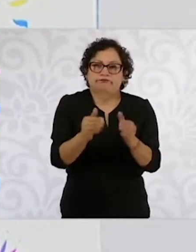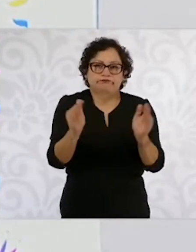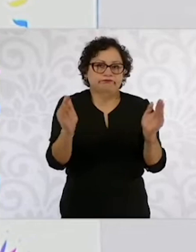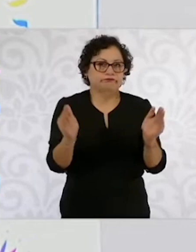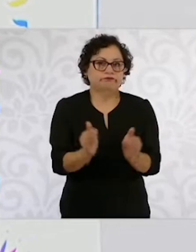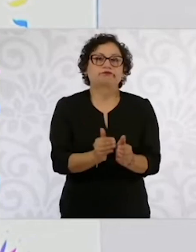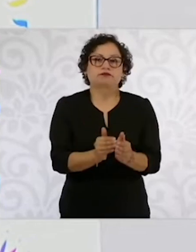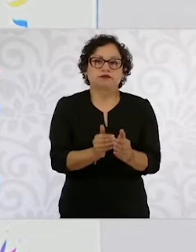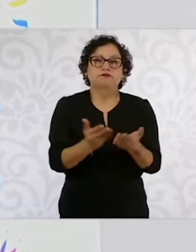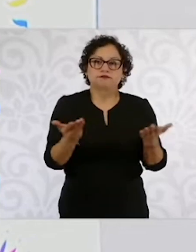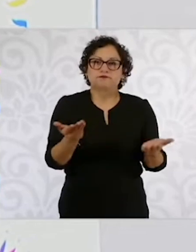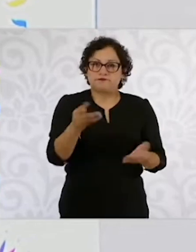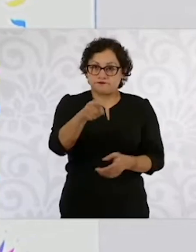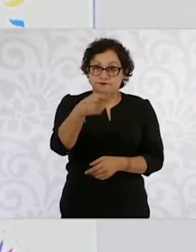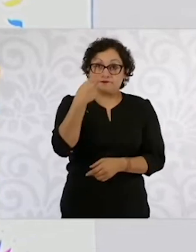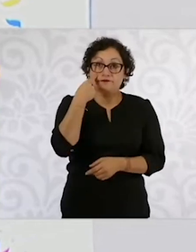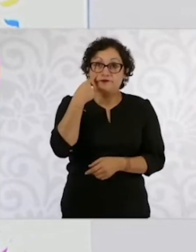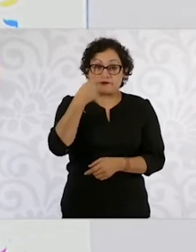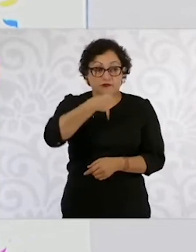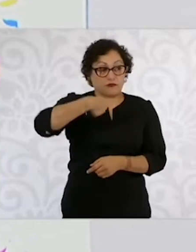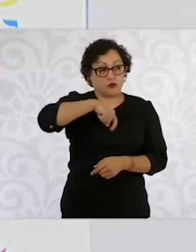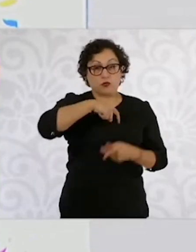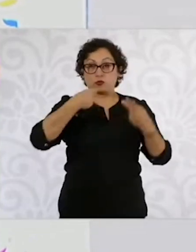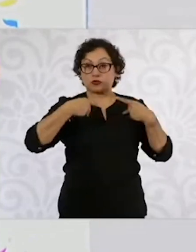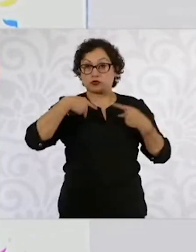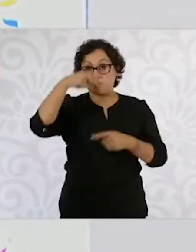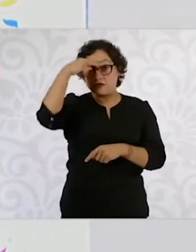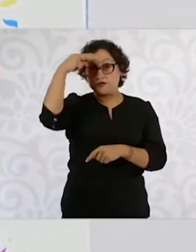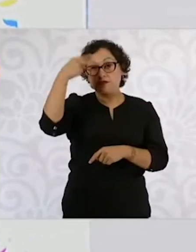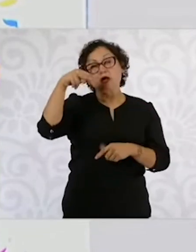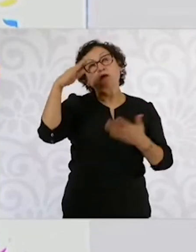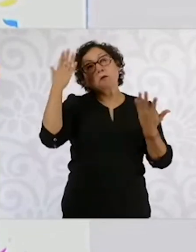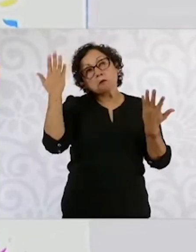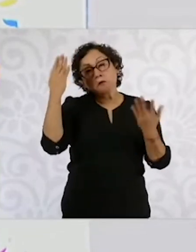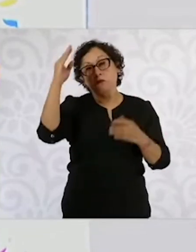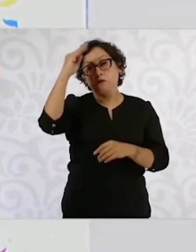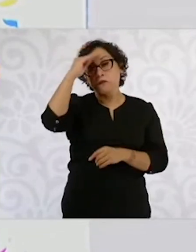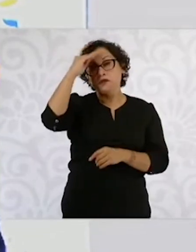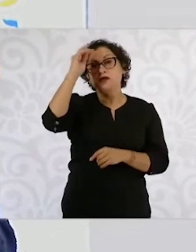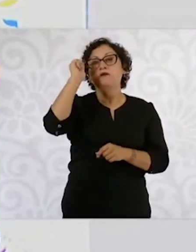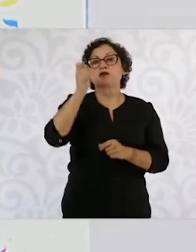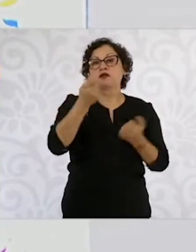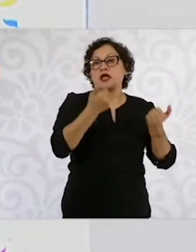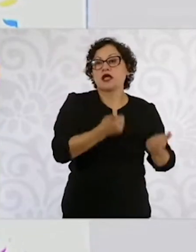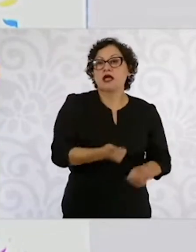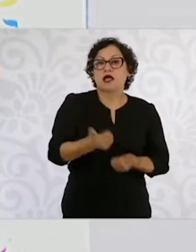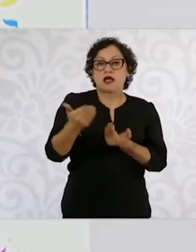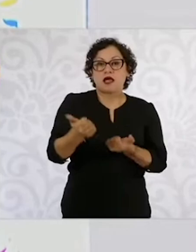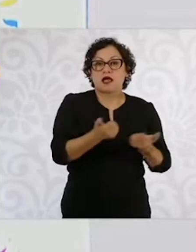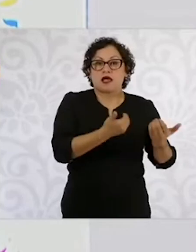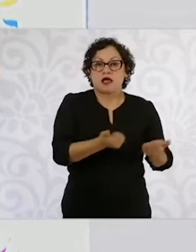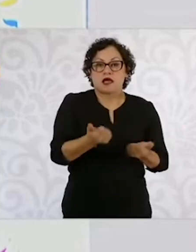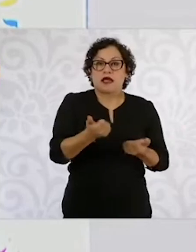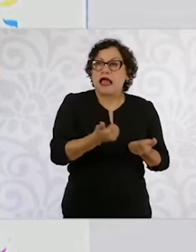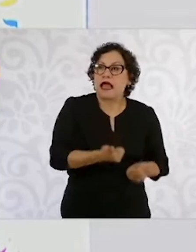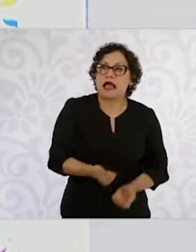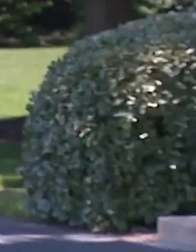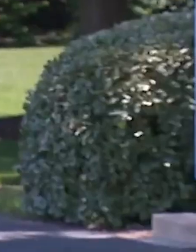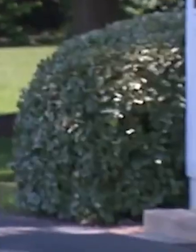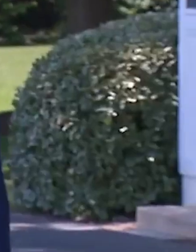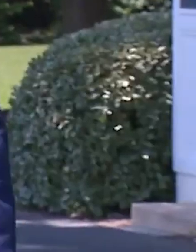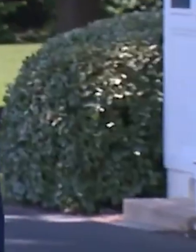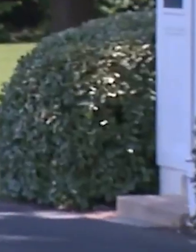elecciones hoy a las 9:30 de la mañana Tendremos una llamada con el presidente Donald Trump ayer envió una carta formal y hoy haremos esta llamada